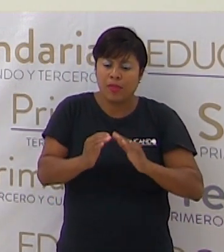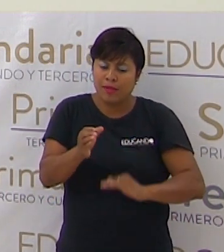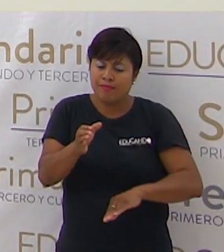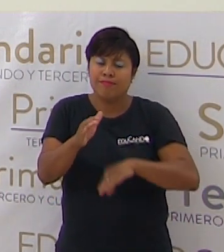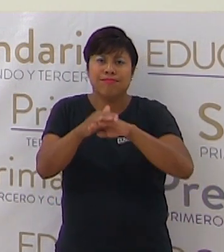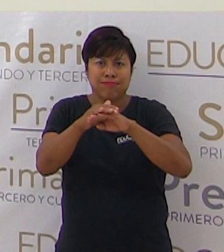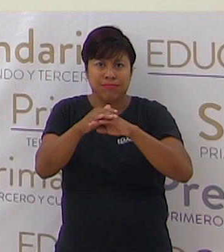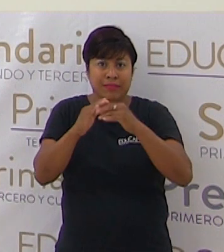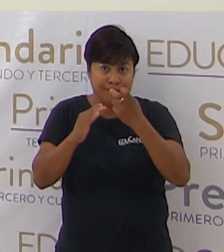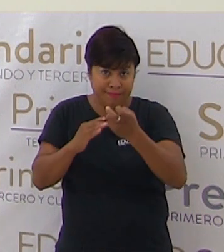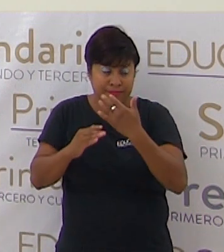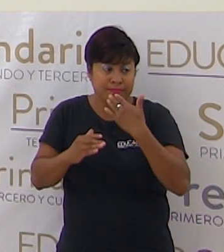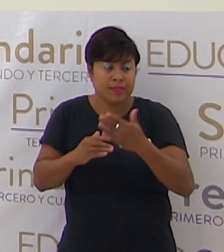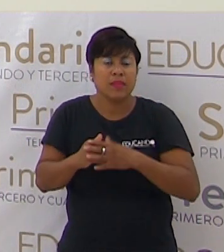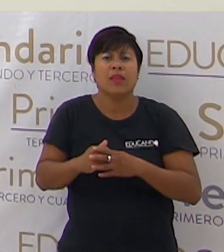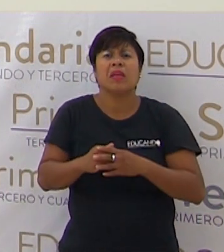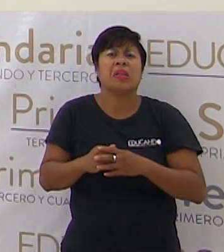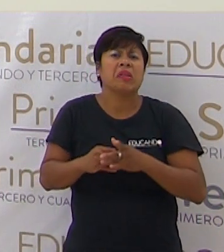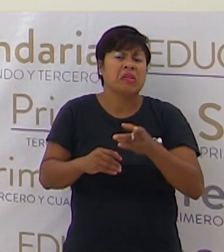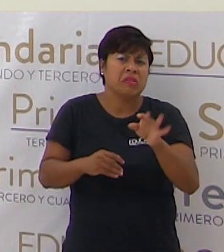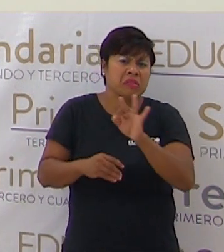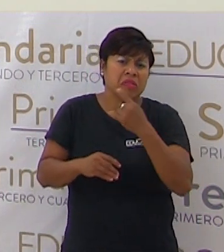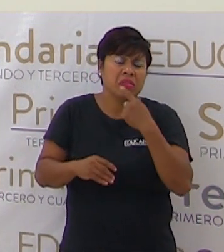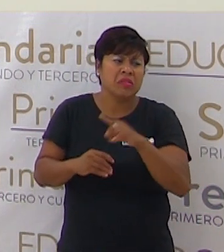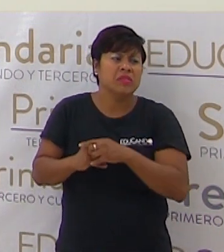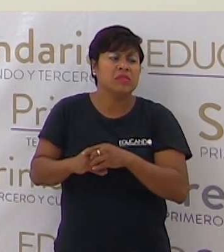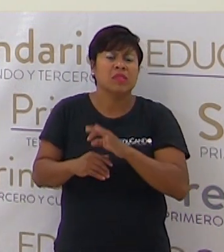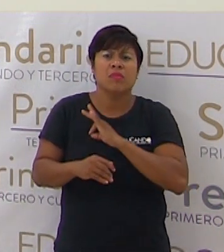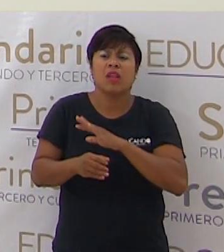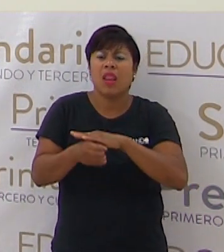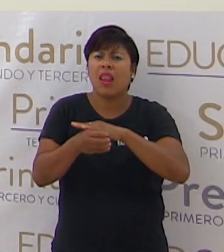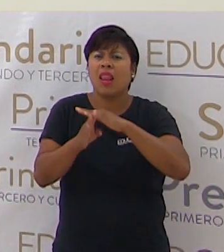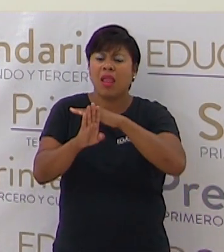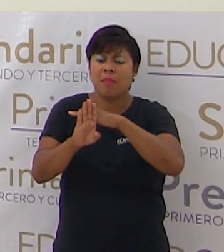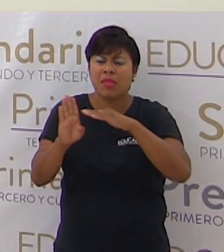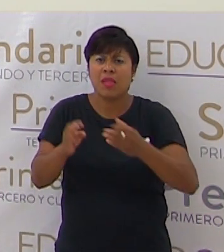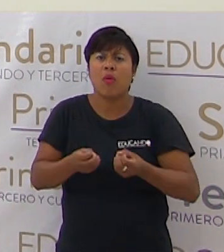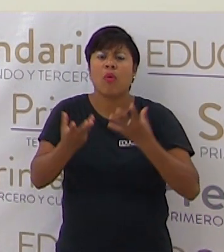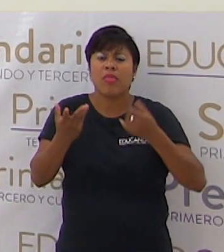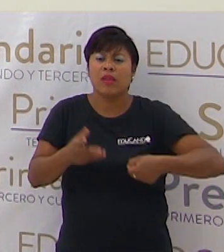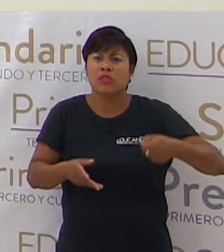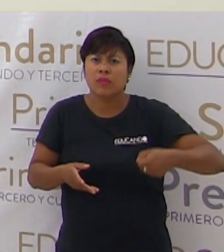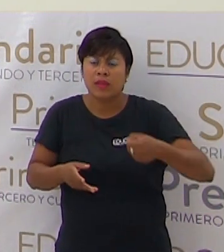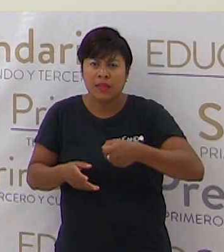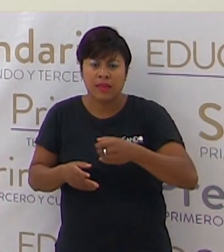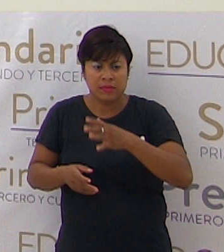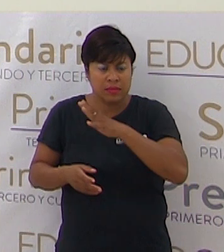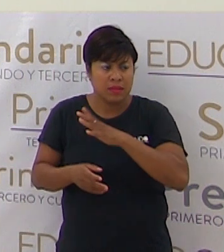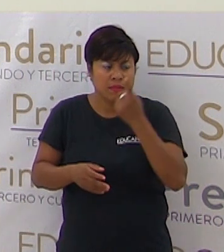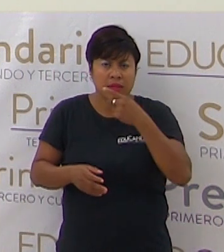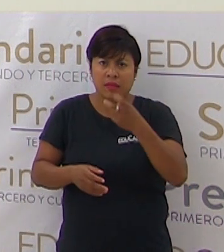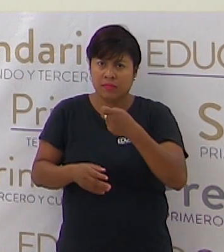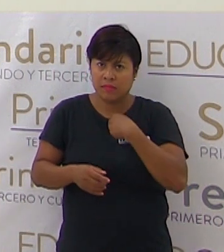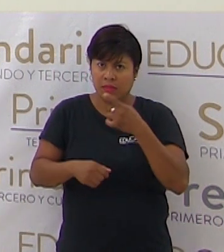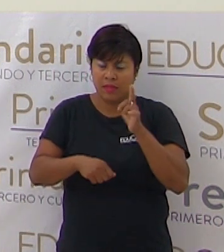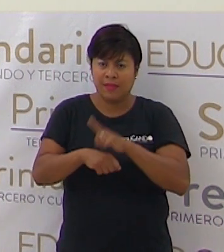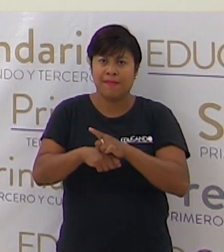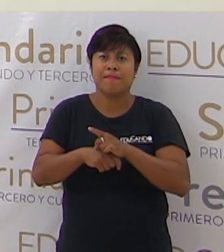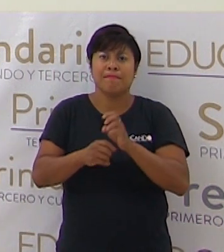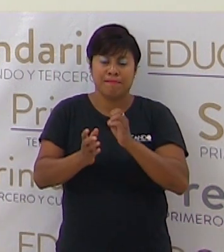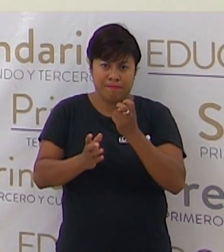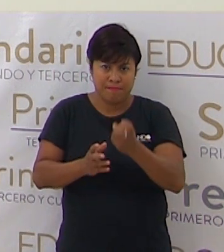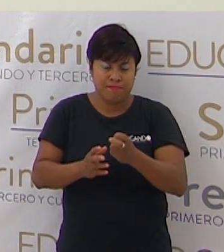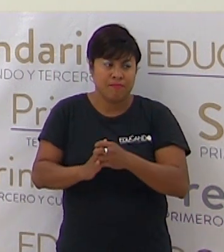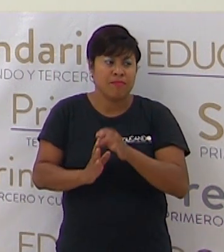capacidad. O bien, si tú dices, ay, mi tinaco ya está a la mitad, ¿cuántas cubetas me saldrán de ahí para ocupar en el día?